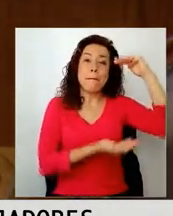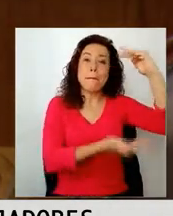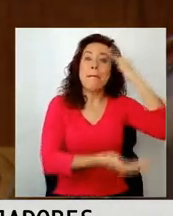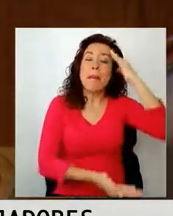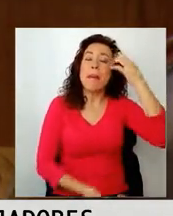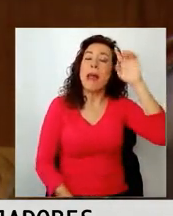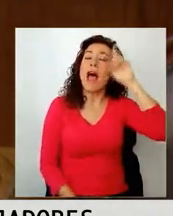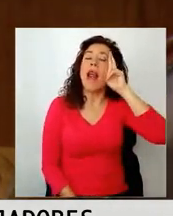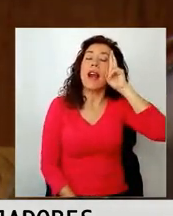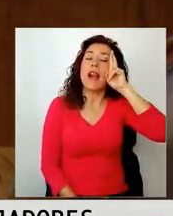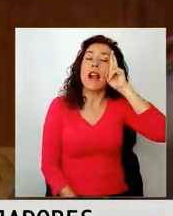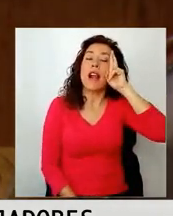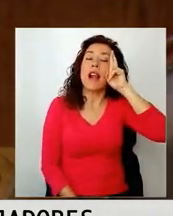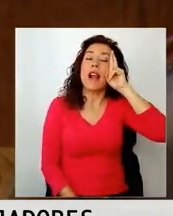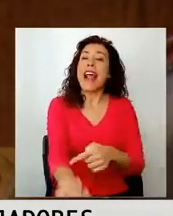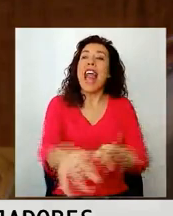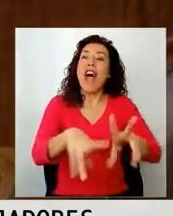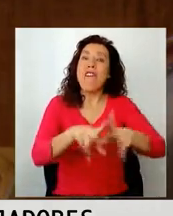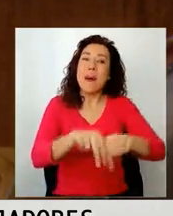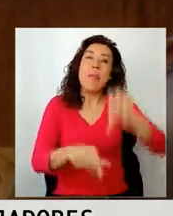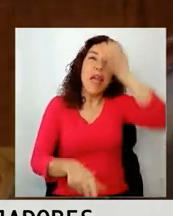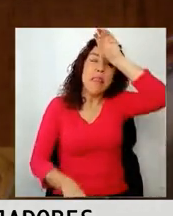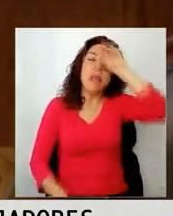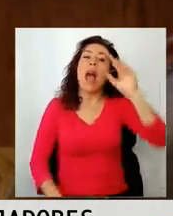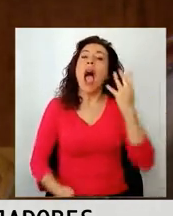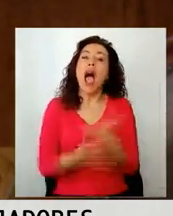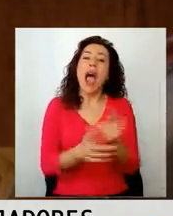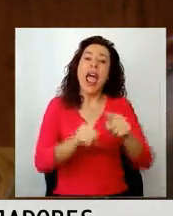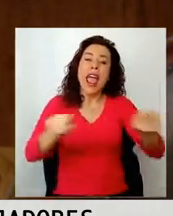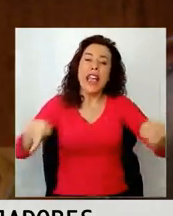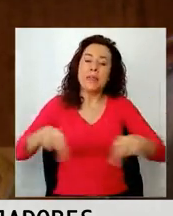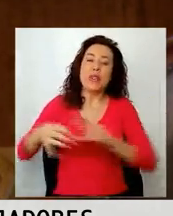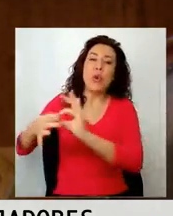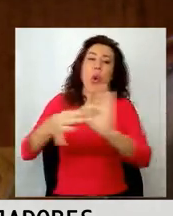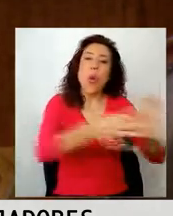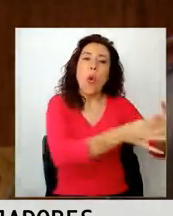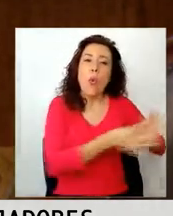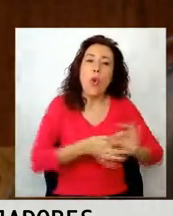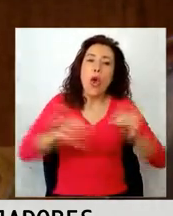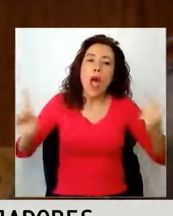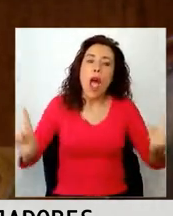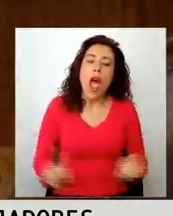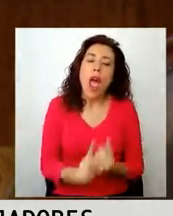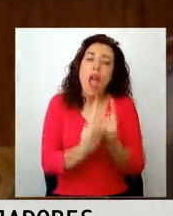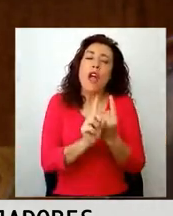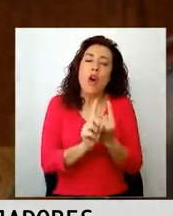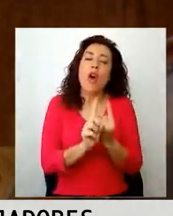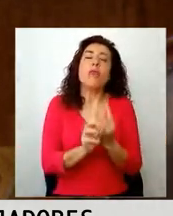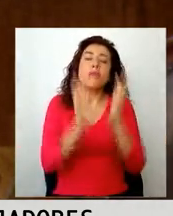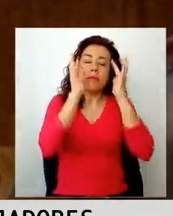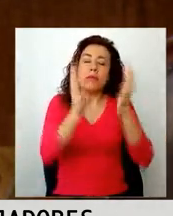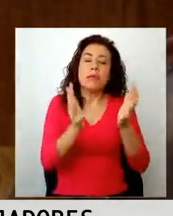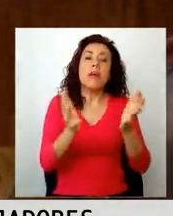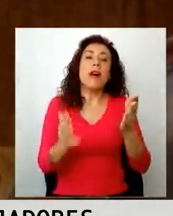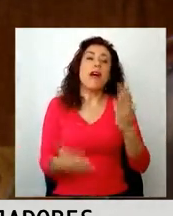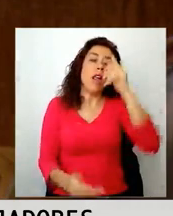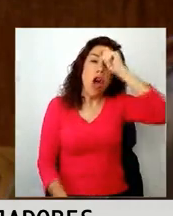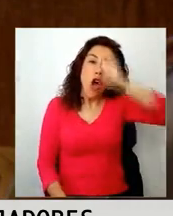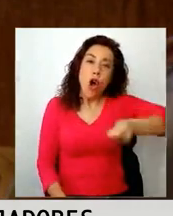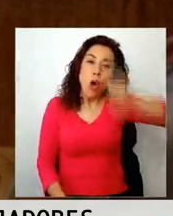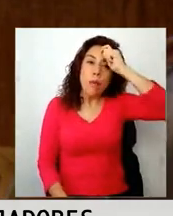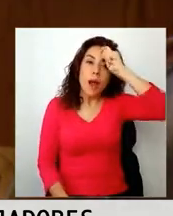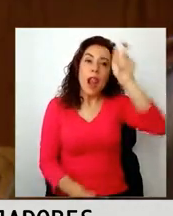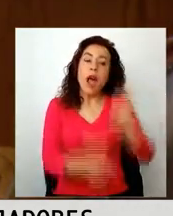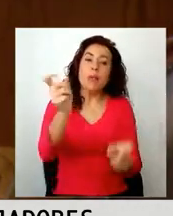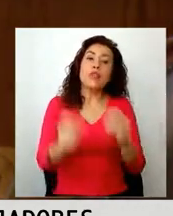que la gran familia minera cuente con un espacio de Unión de encuentro y recogimiento para rendir tributo a sus deudos y honrar